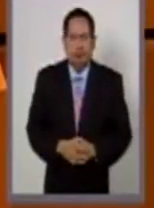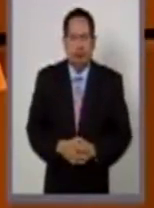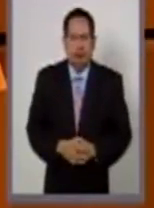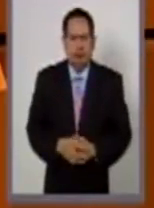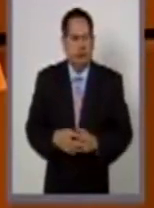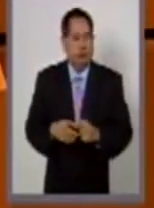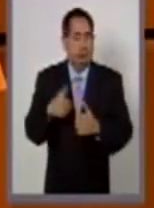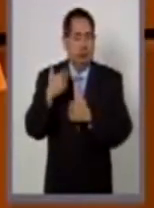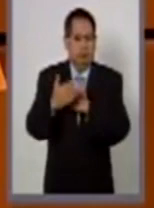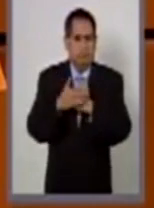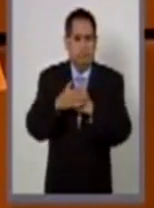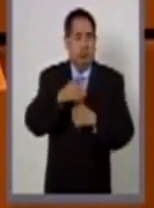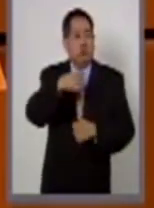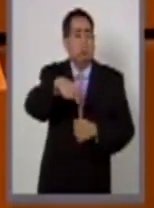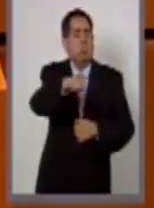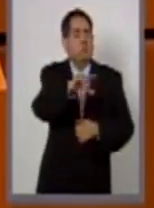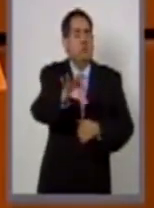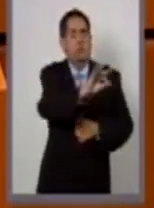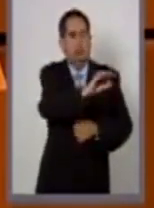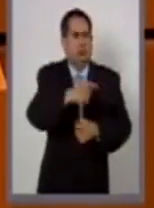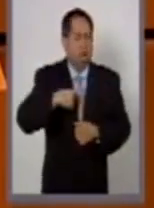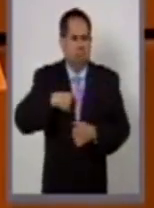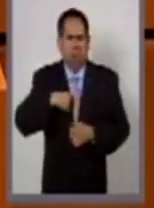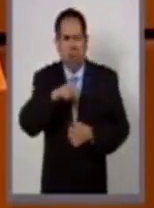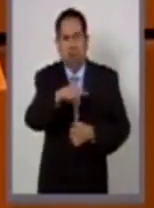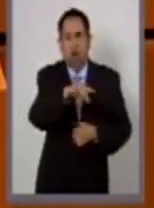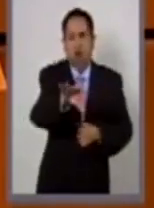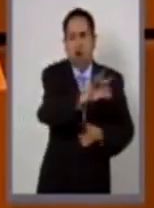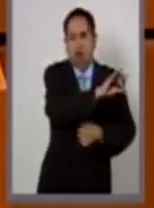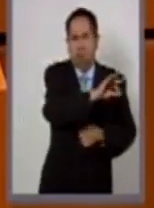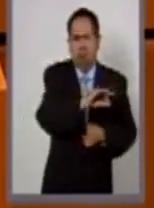Vamos a nombrar o van a nombrar ustedes hoy